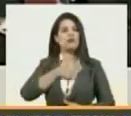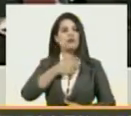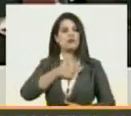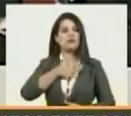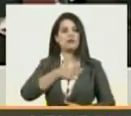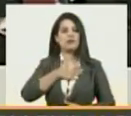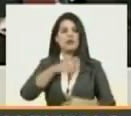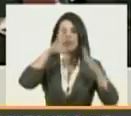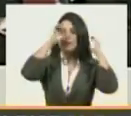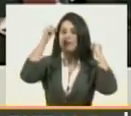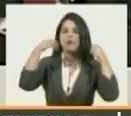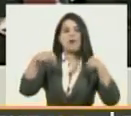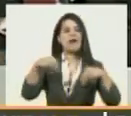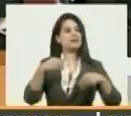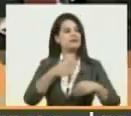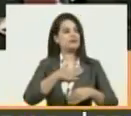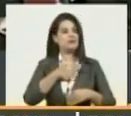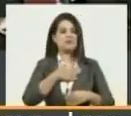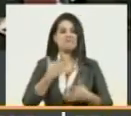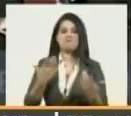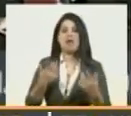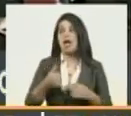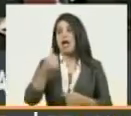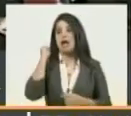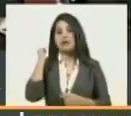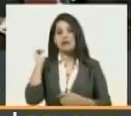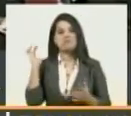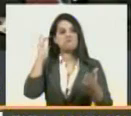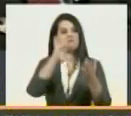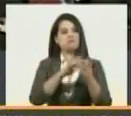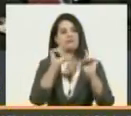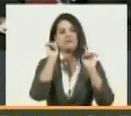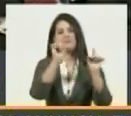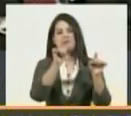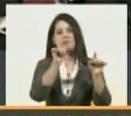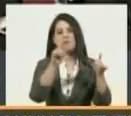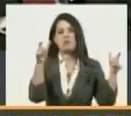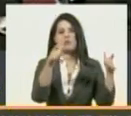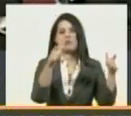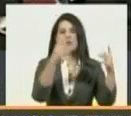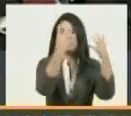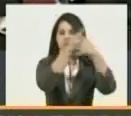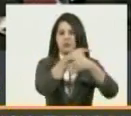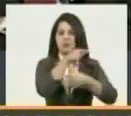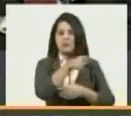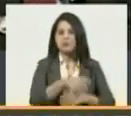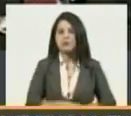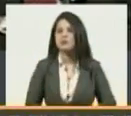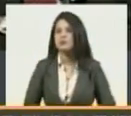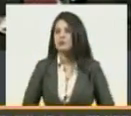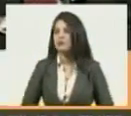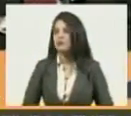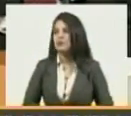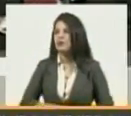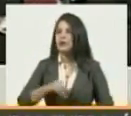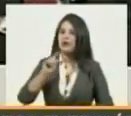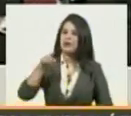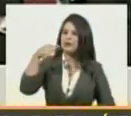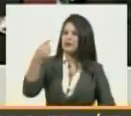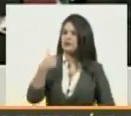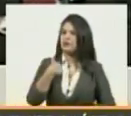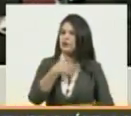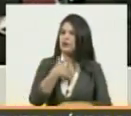paz en los eventos acontecidos ayer en espacios multilaterales. Primero que nada, queremos